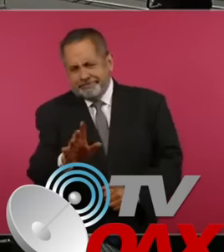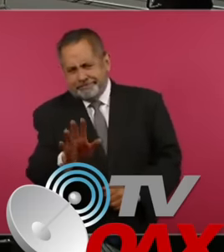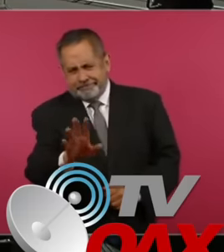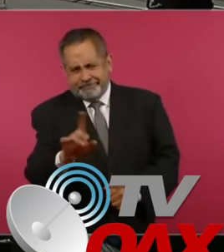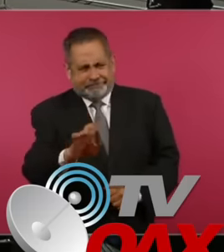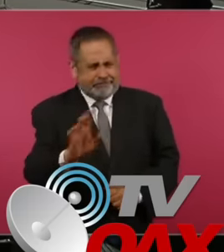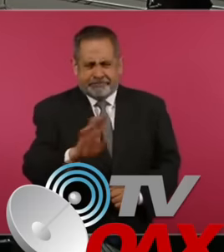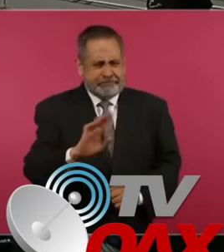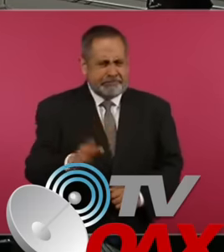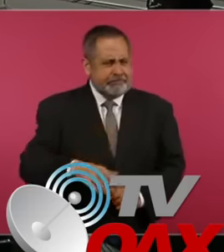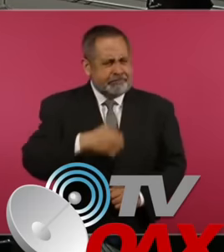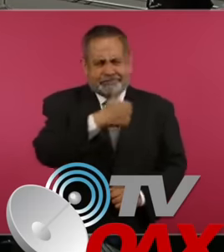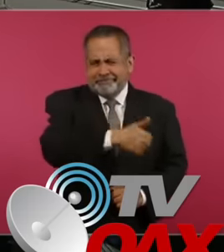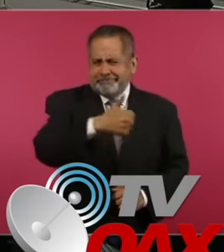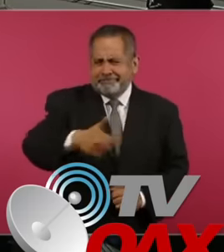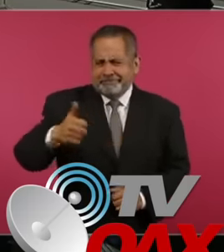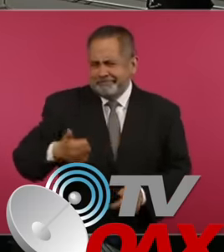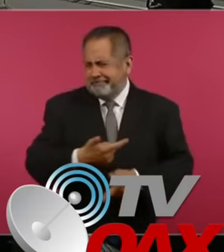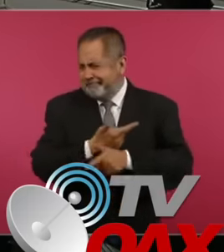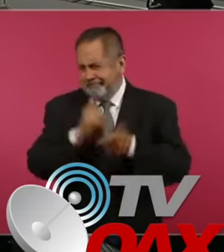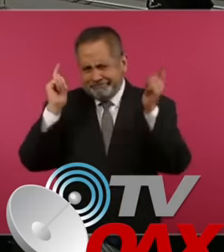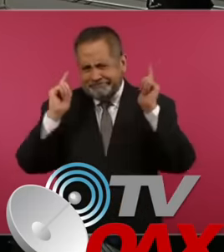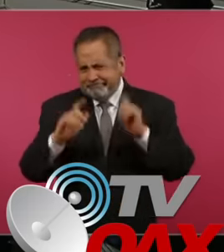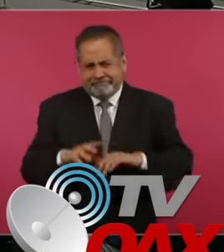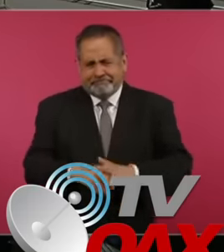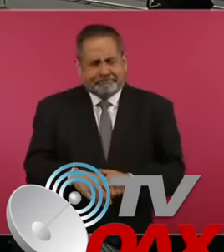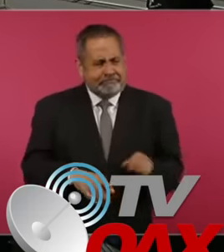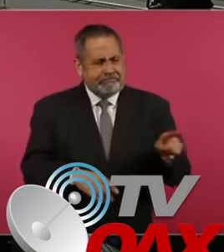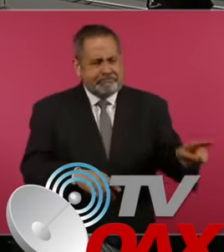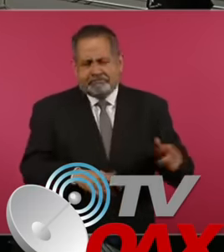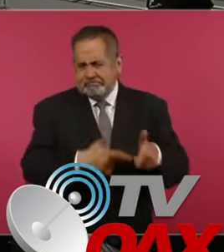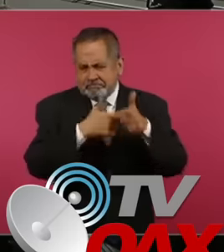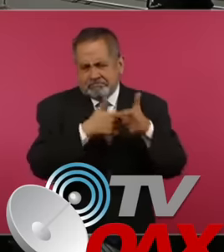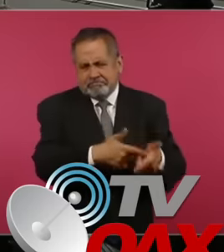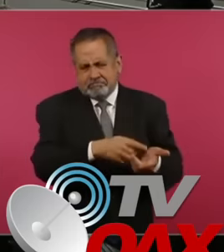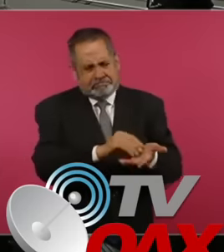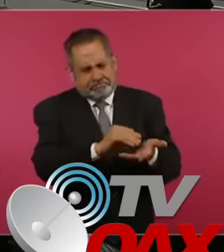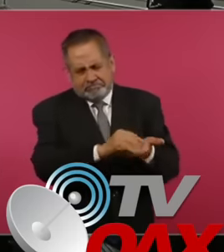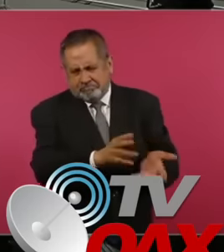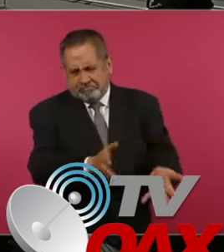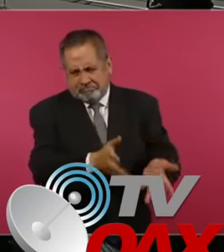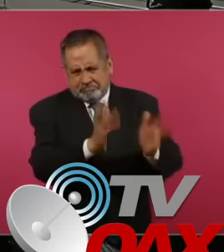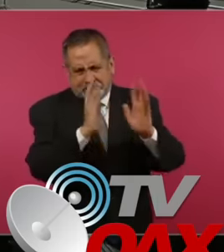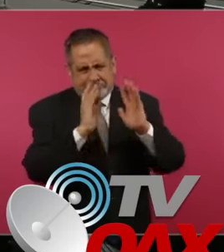No, nada, somos libres. Y él puede seguir